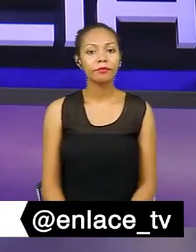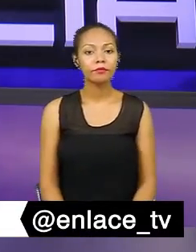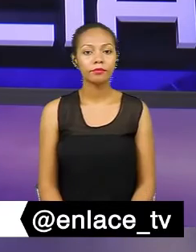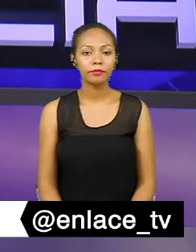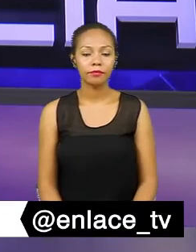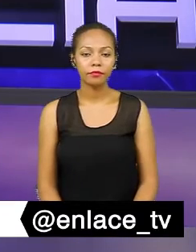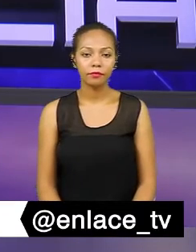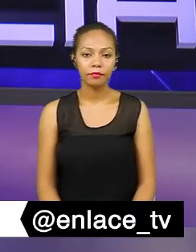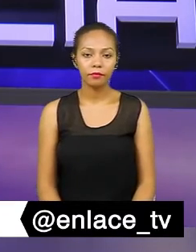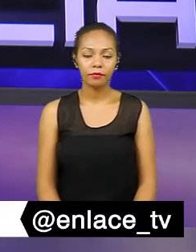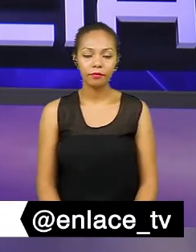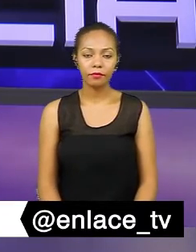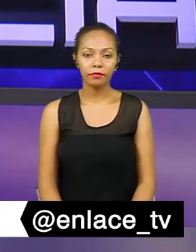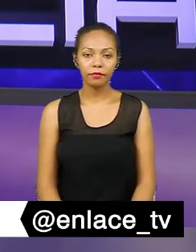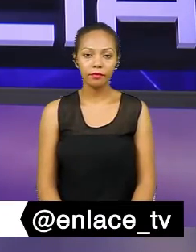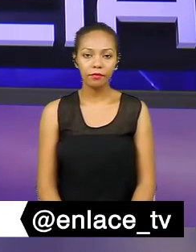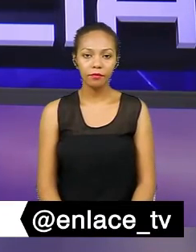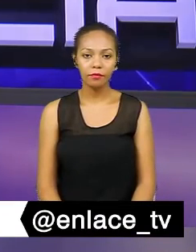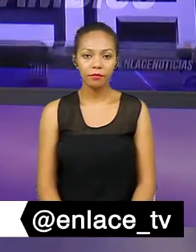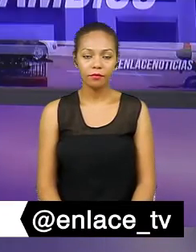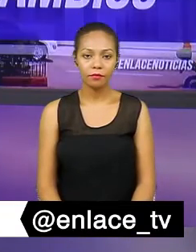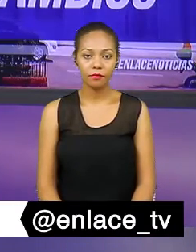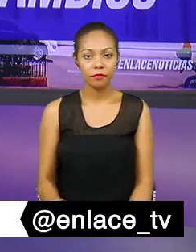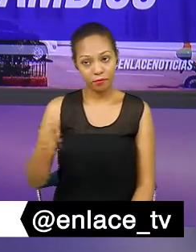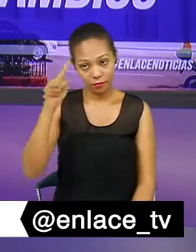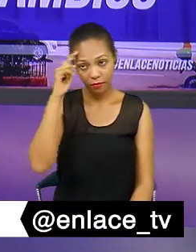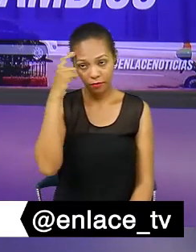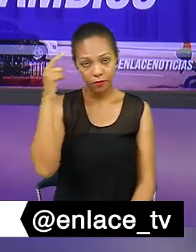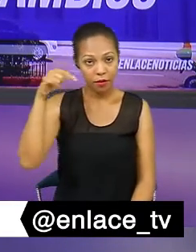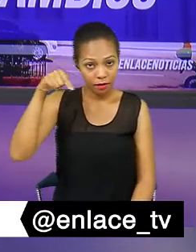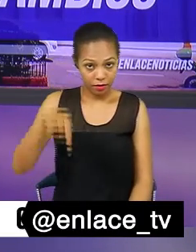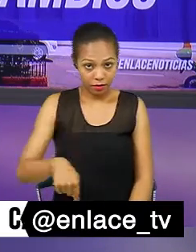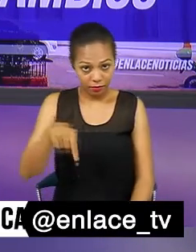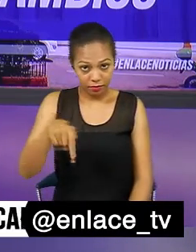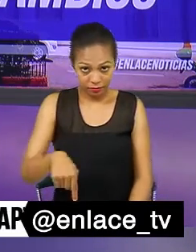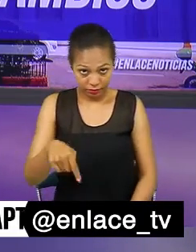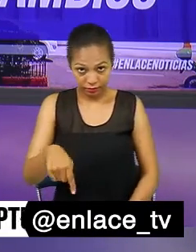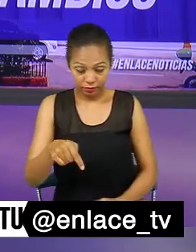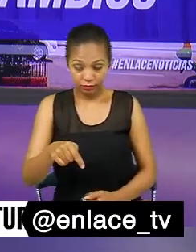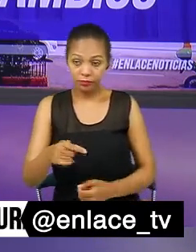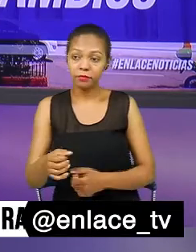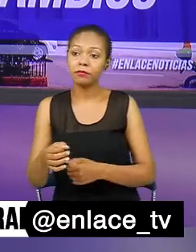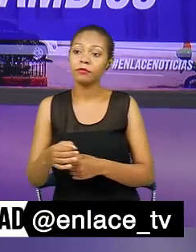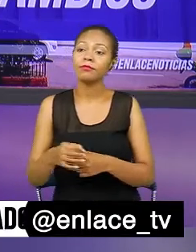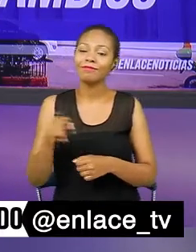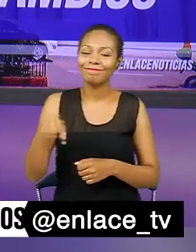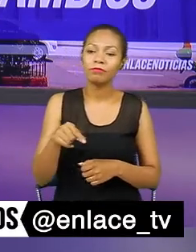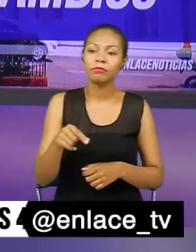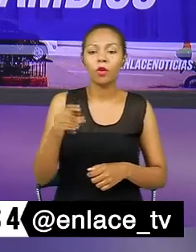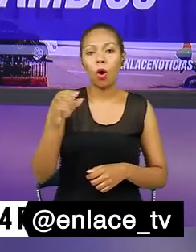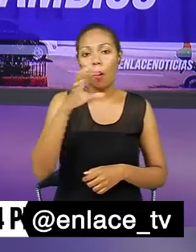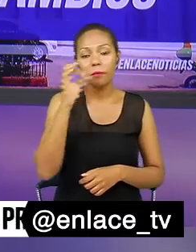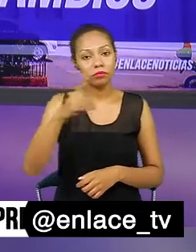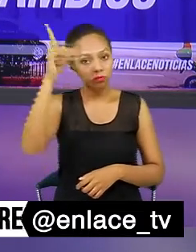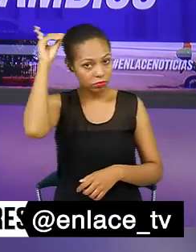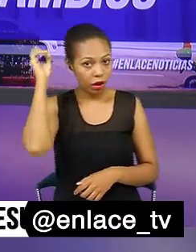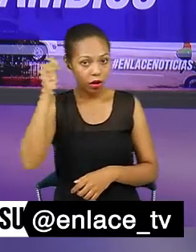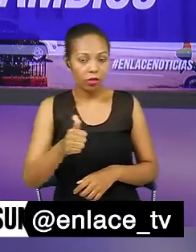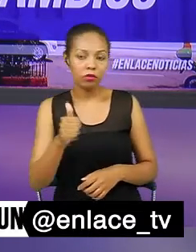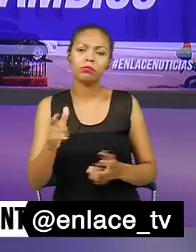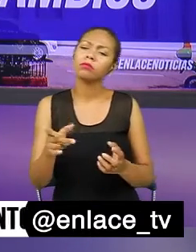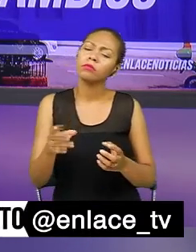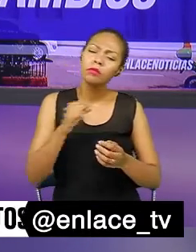El gobierno municipal posesionará en las próximas horas a los nuevos funcionarios del gabinete del alcalde Darío Echeverry. 8 son las modificaciones en la